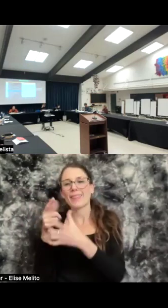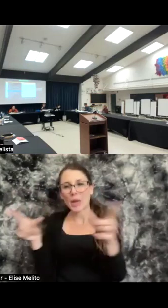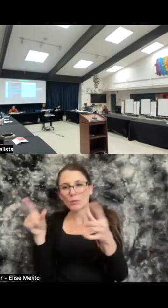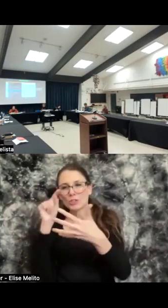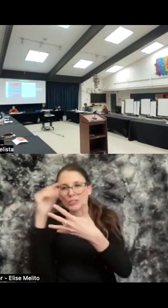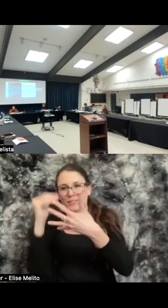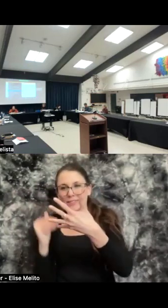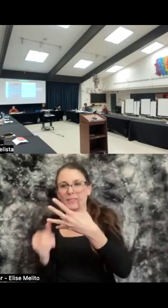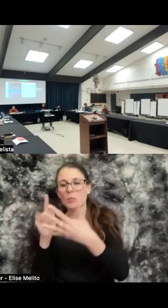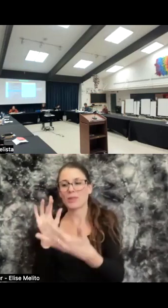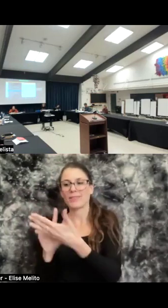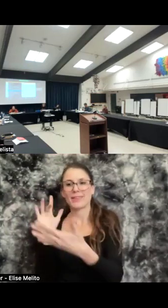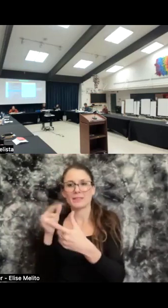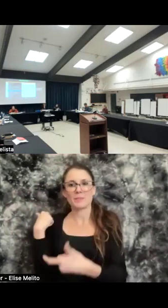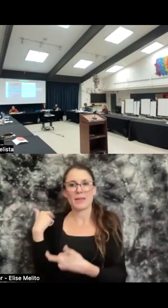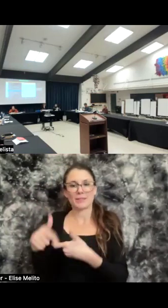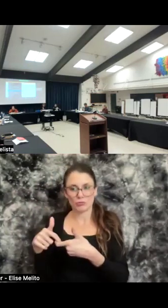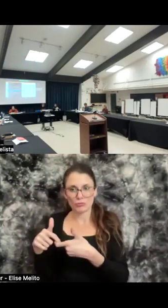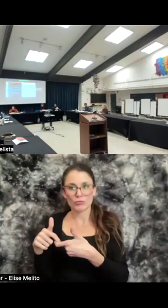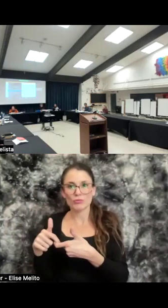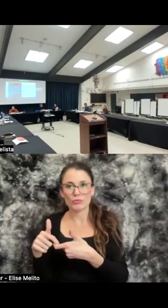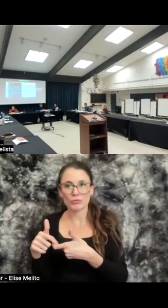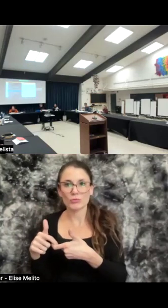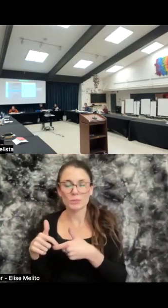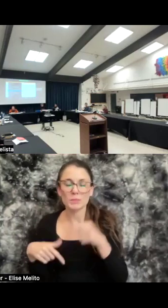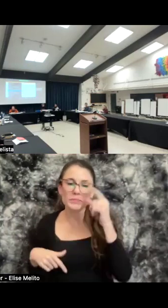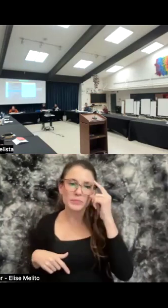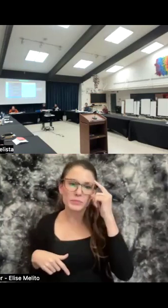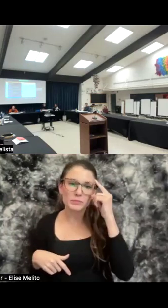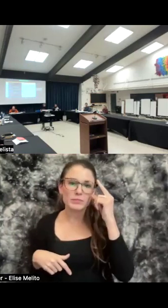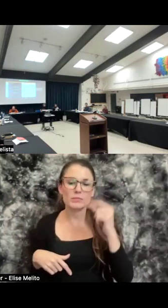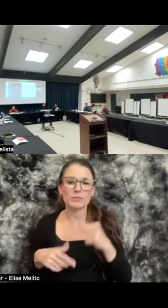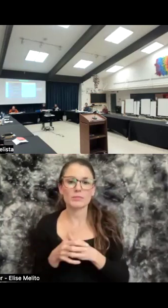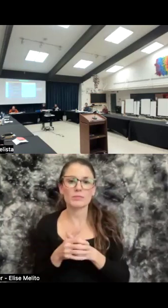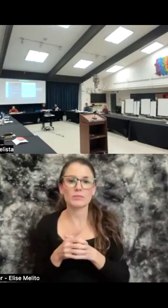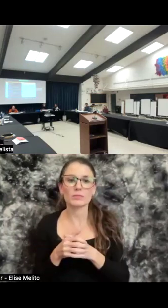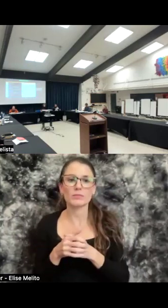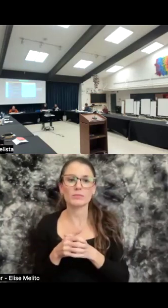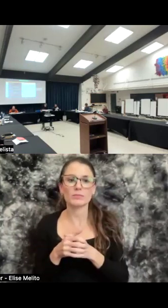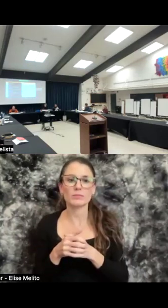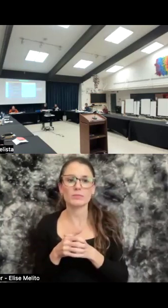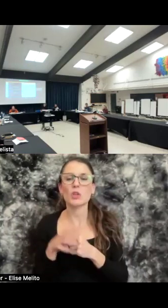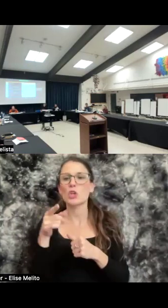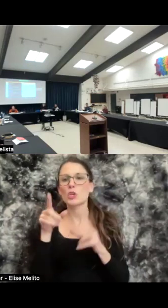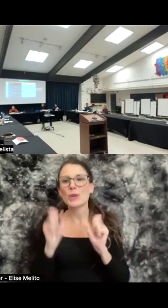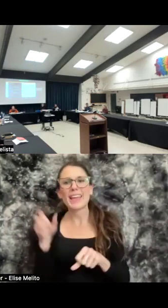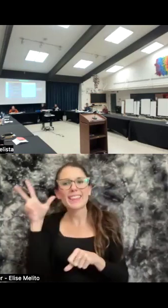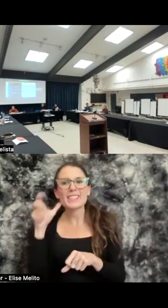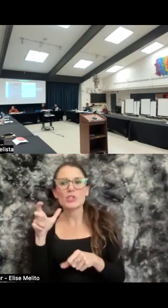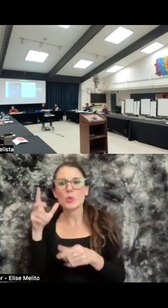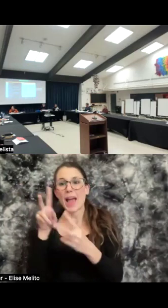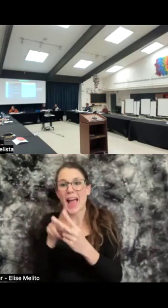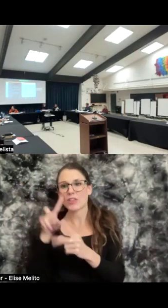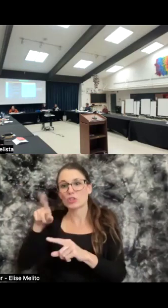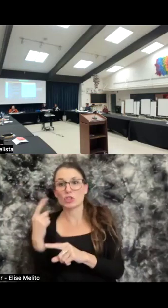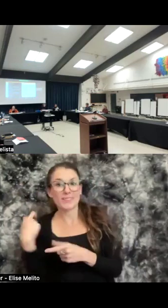intérprete, silencie el audio original. Desde un teléfono inteligente o tableta, toque ligeramente la pantalla para ver el menú de